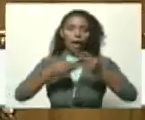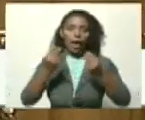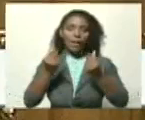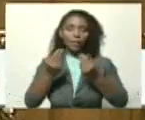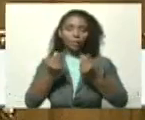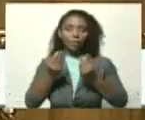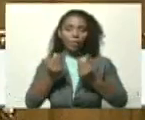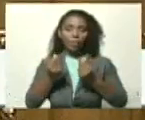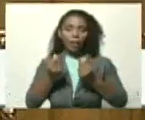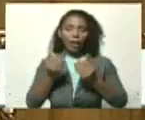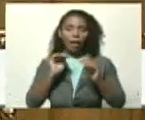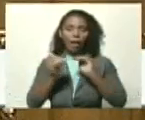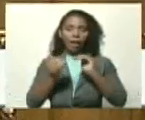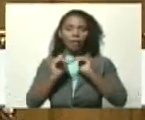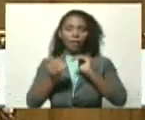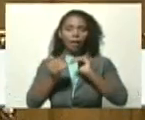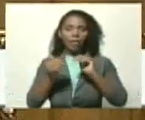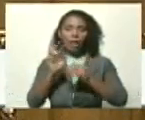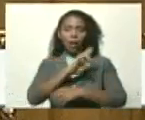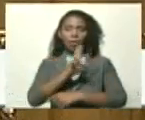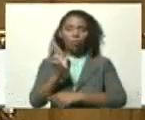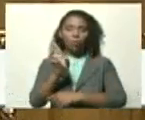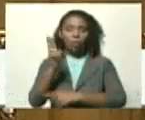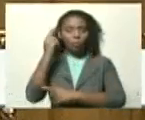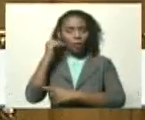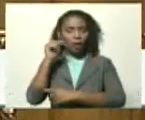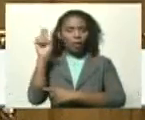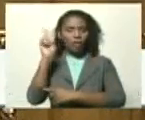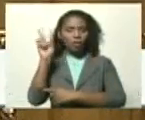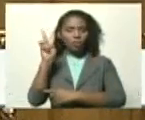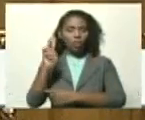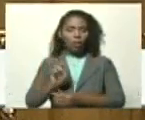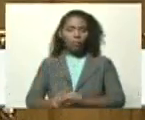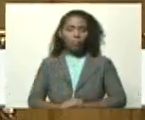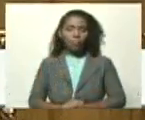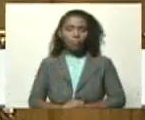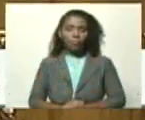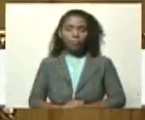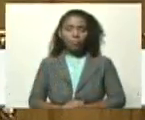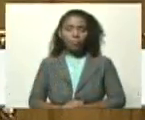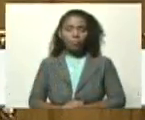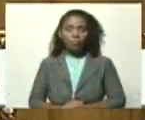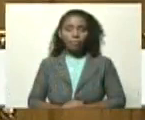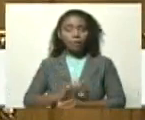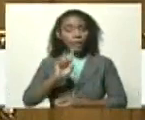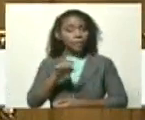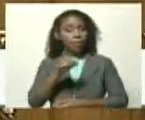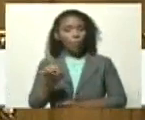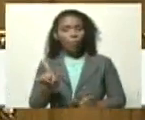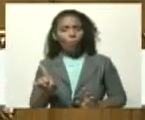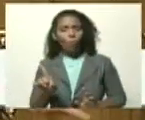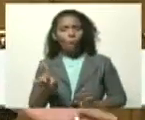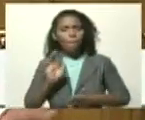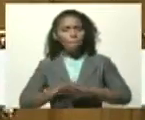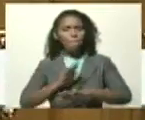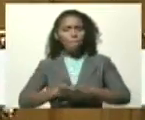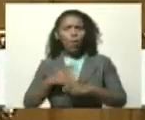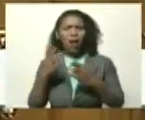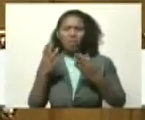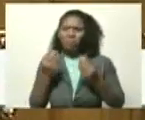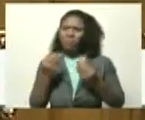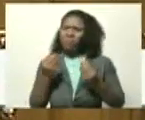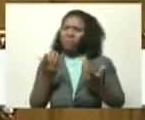económica, ética de la República Bolivariana de Venezuela. Si no, ¿por qué tanto